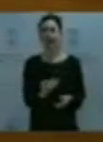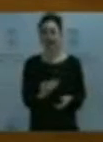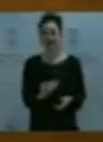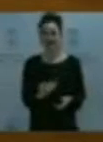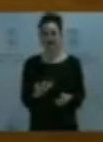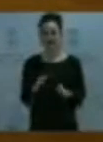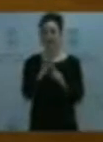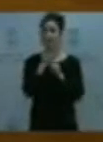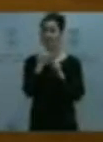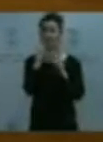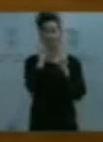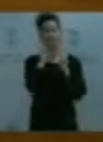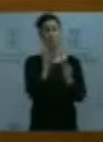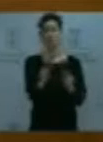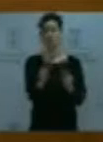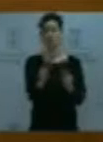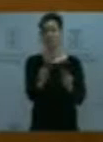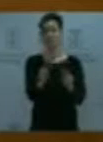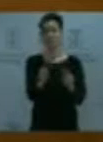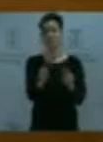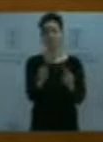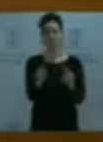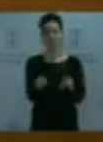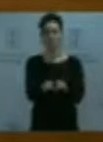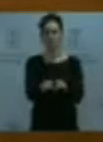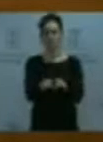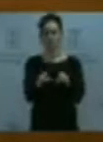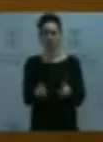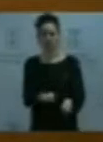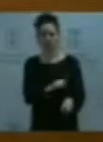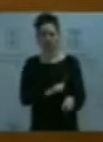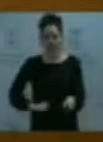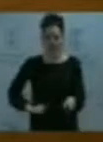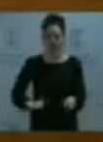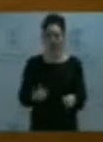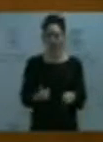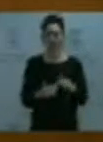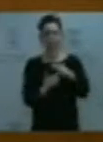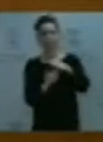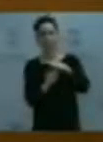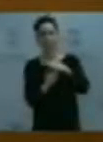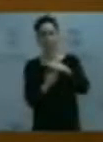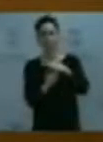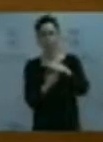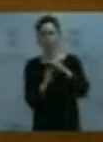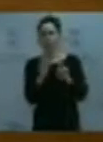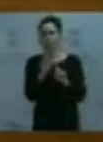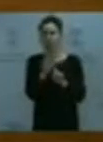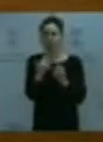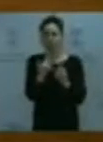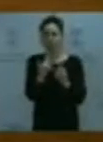de inoperancia, ante esa situación de parálisis, ante esa situación de no hacer nada por